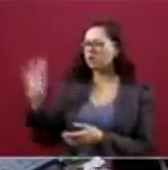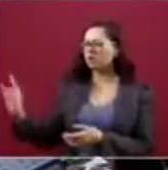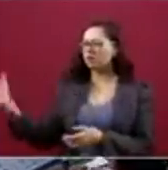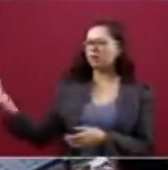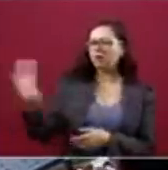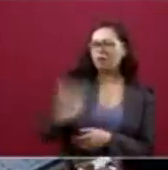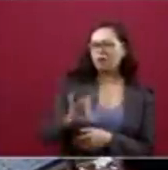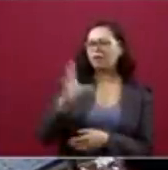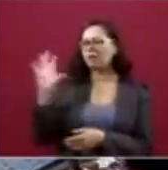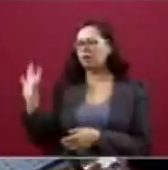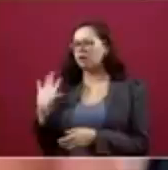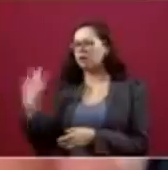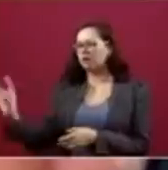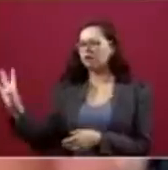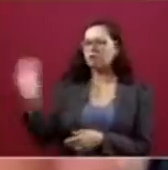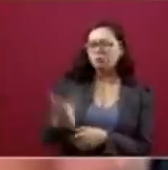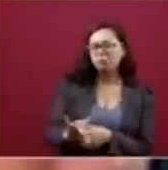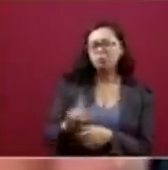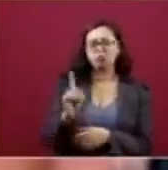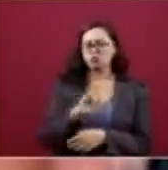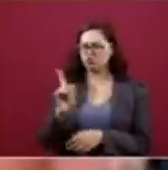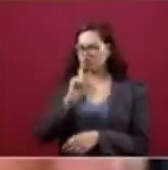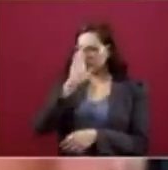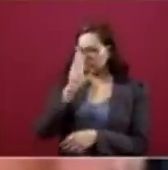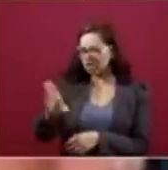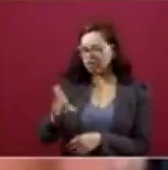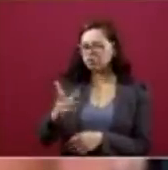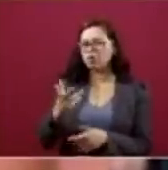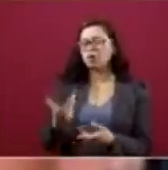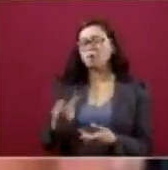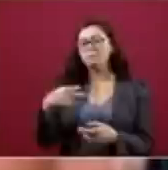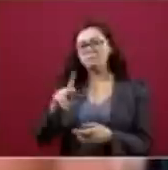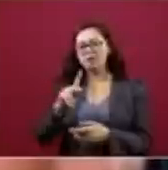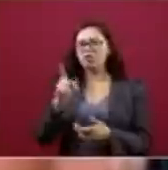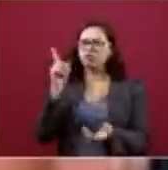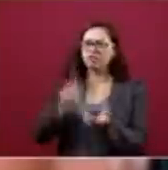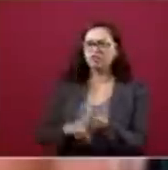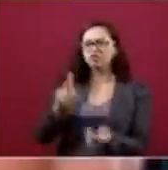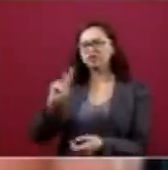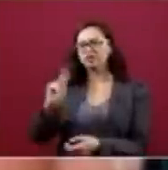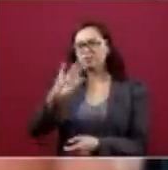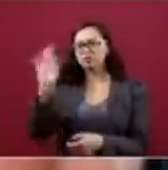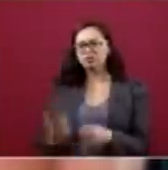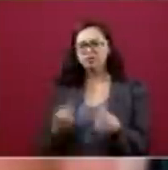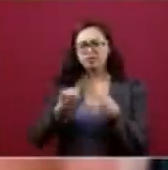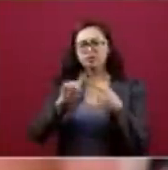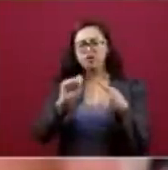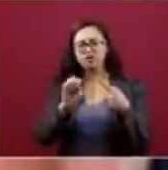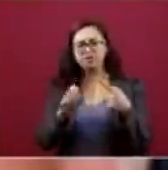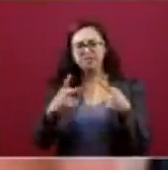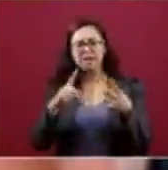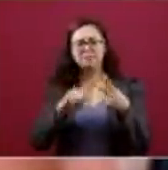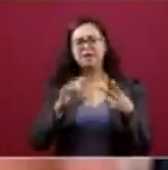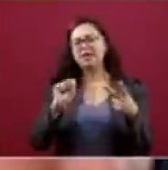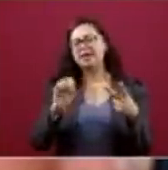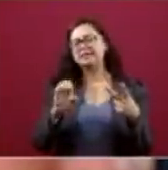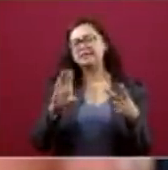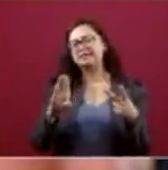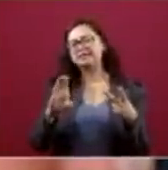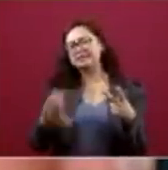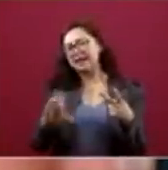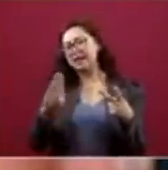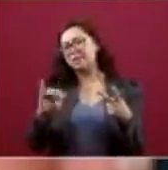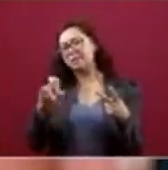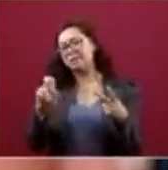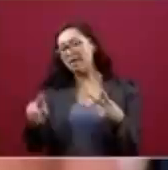las reglas de operación contemplan intermediarios, como por ejemplo en la SEP, en la Secretaría de Bienestar. ¿Qué información tiene al